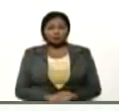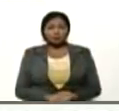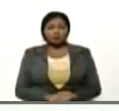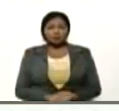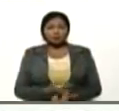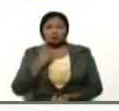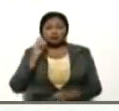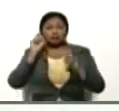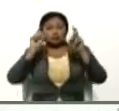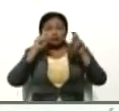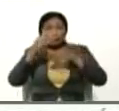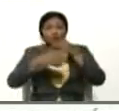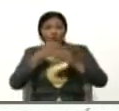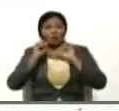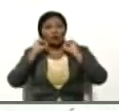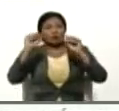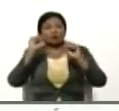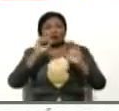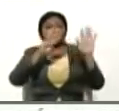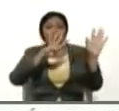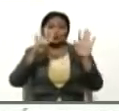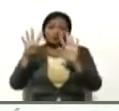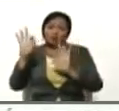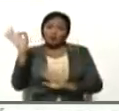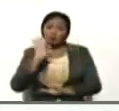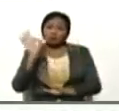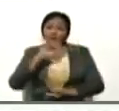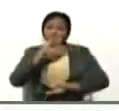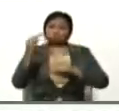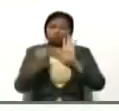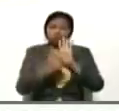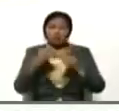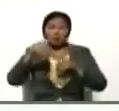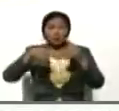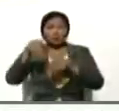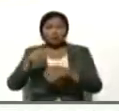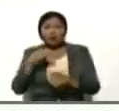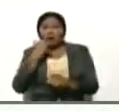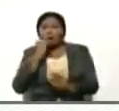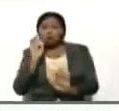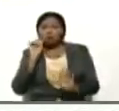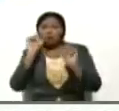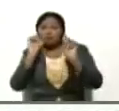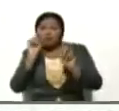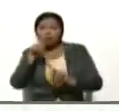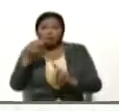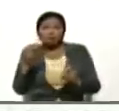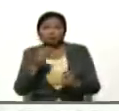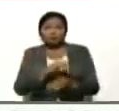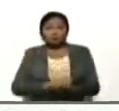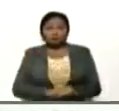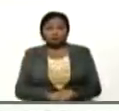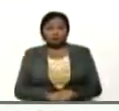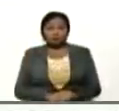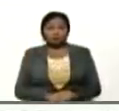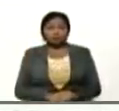enseñe a ustedes cómo es que uno gana con el 99%. Algo debe enseñarnos, ¿verdad?